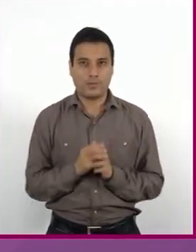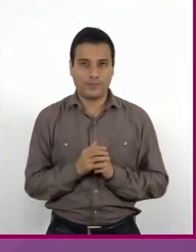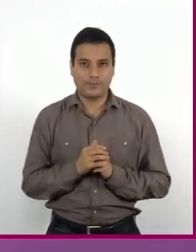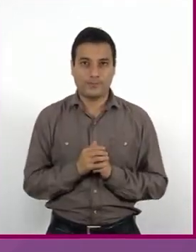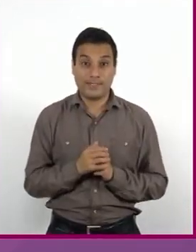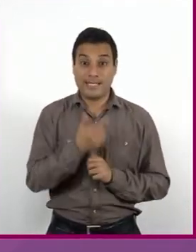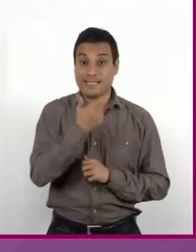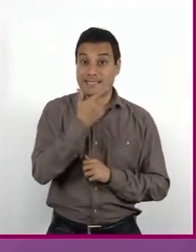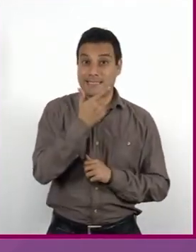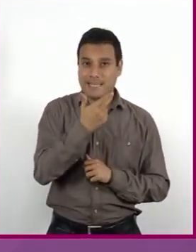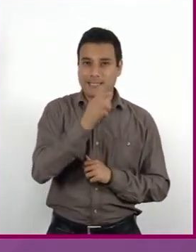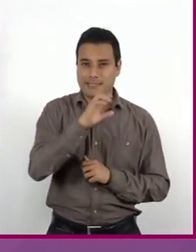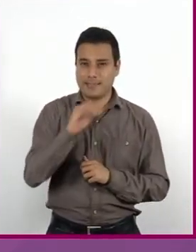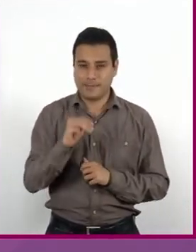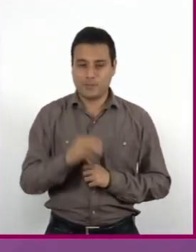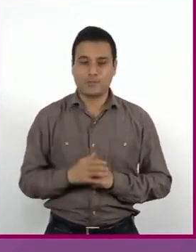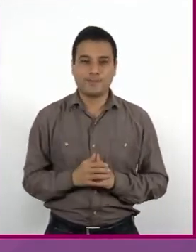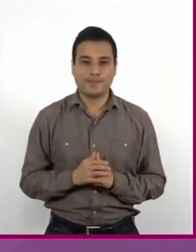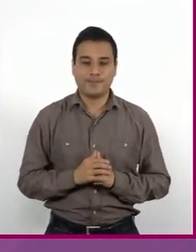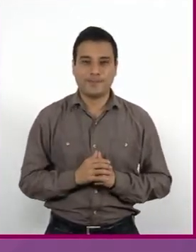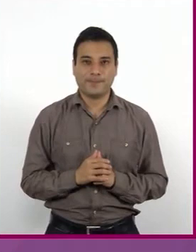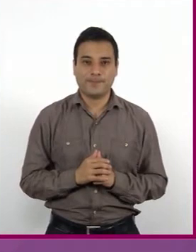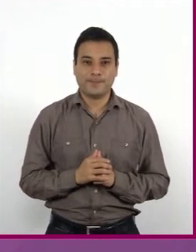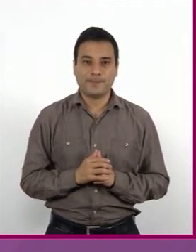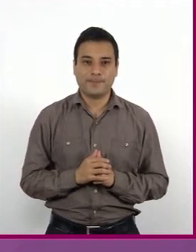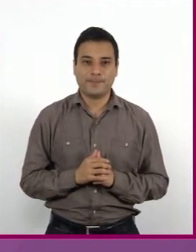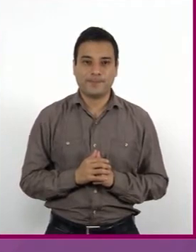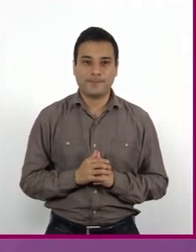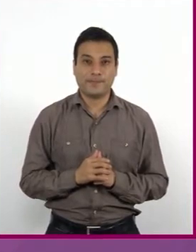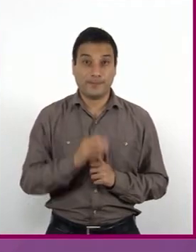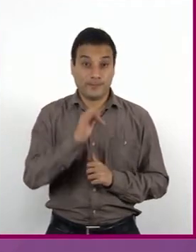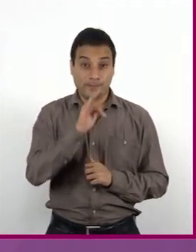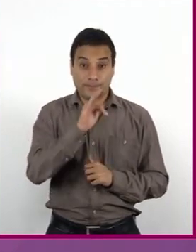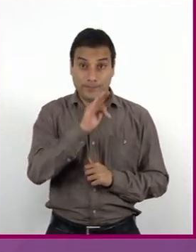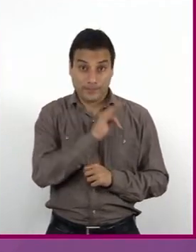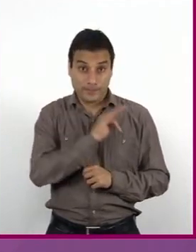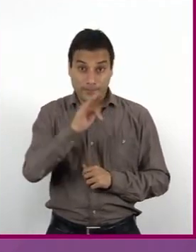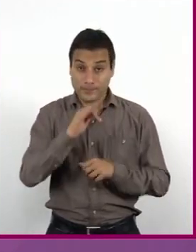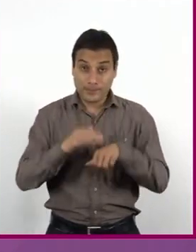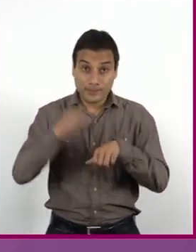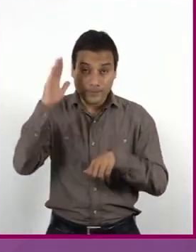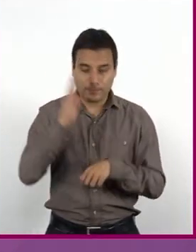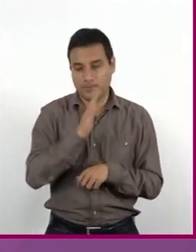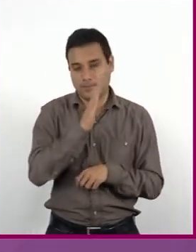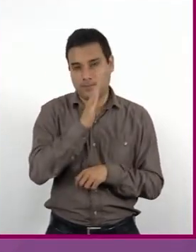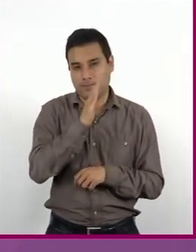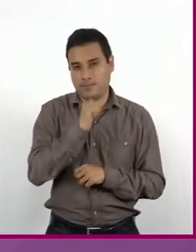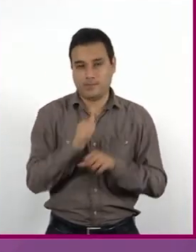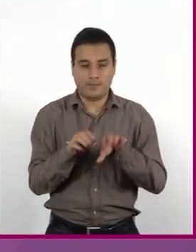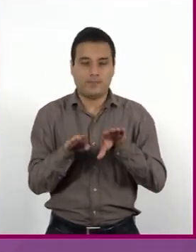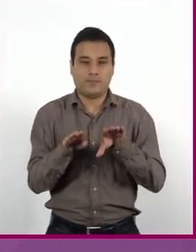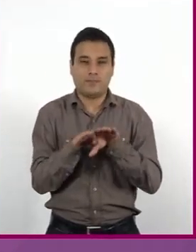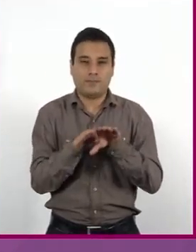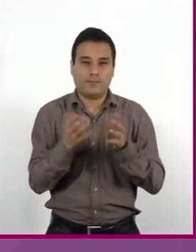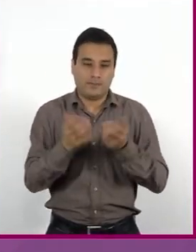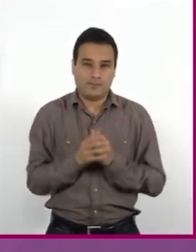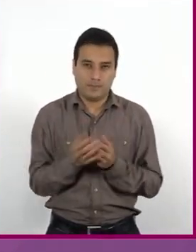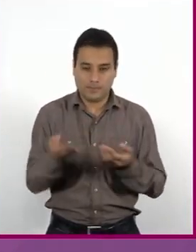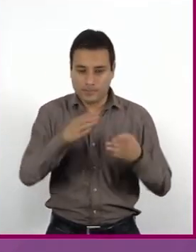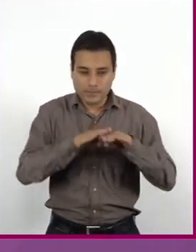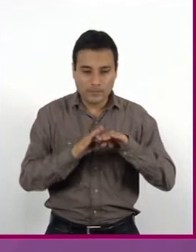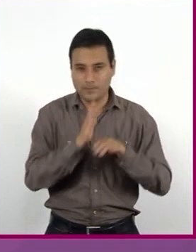de 7 centímetros de lado. No puede tener otra medida, pues de lo contrario no se formaría la